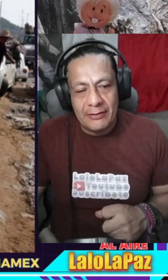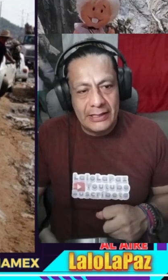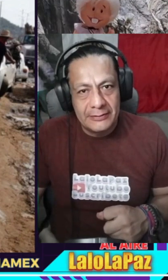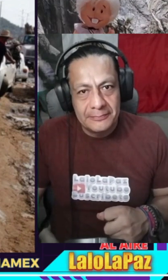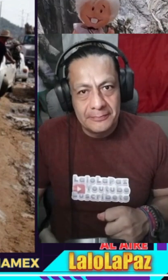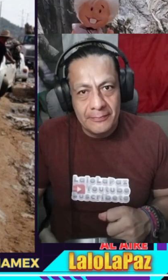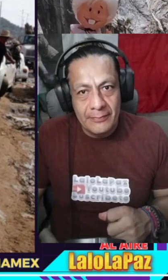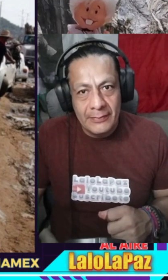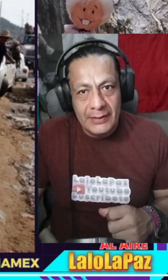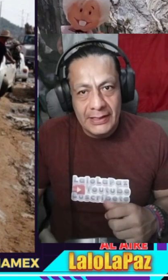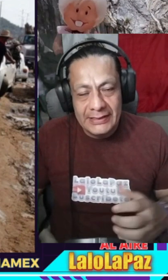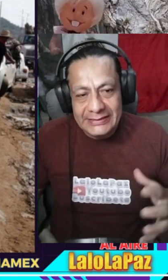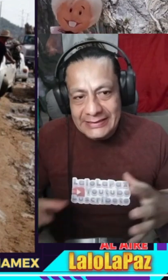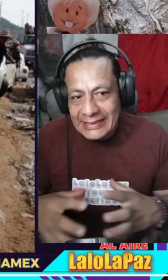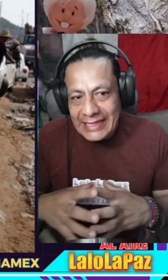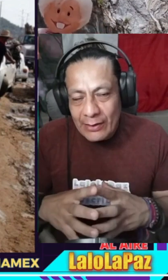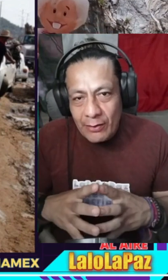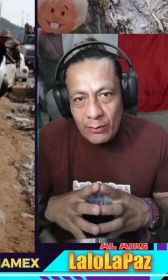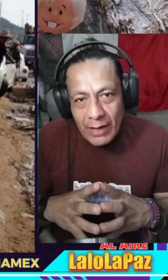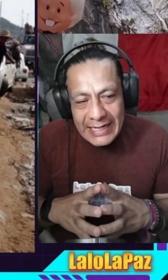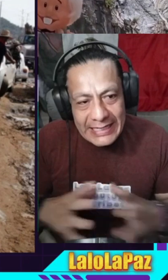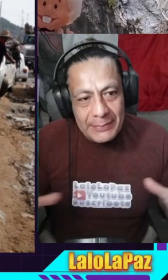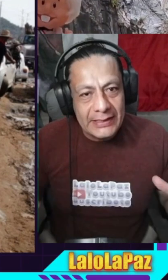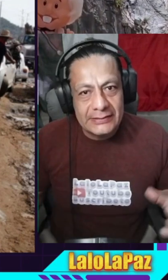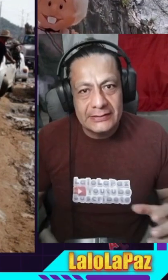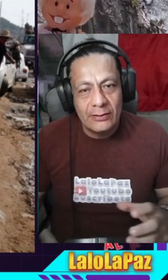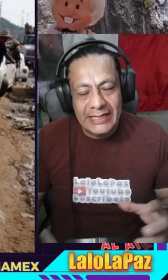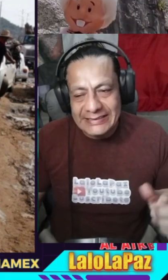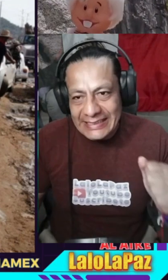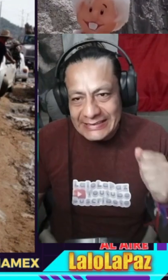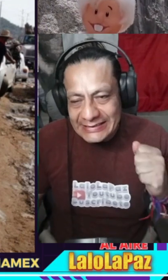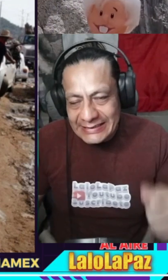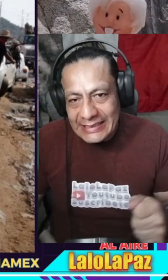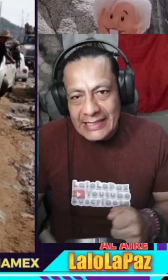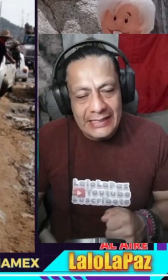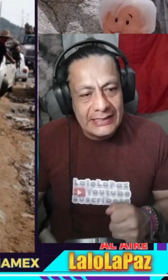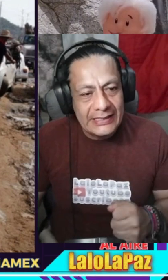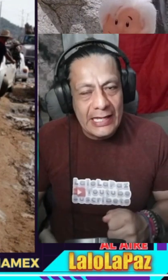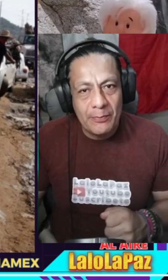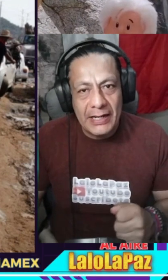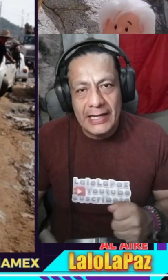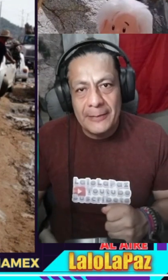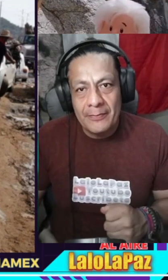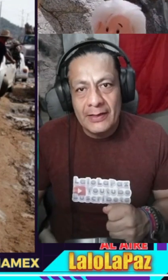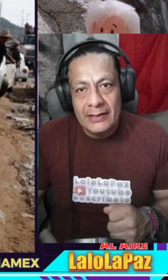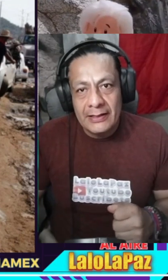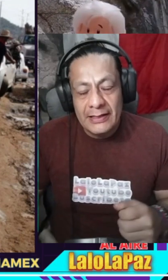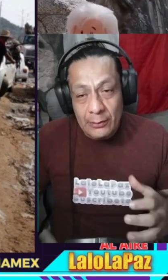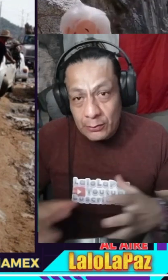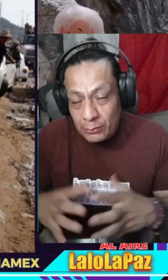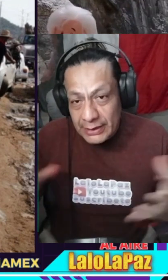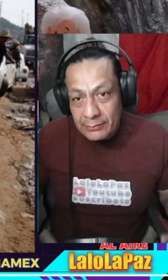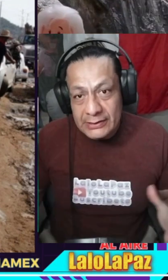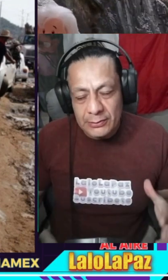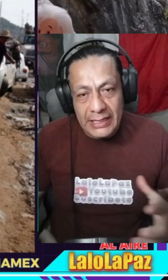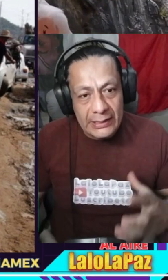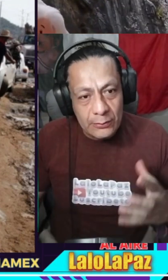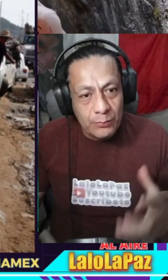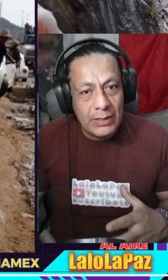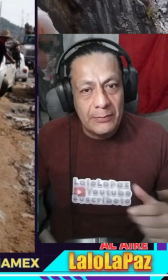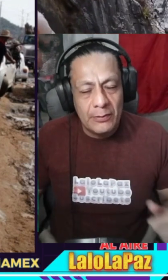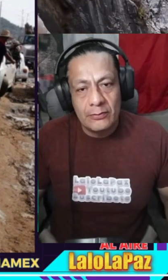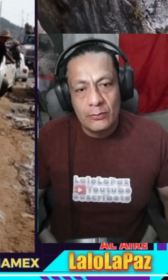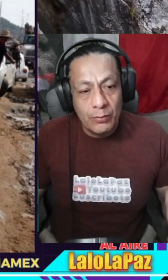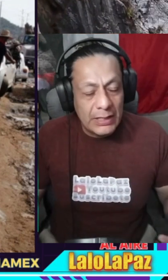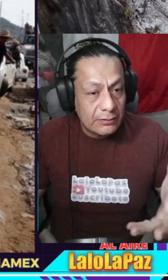de ahora. Es que no hay límites. Lo que se necesite de dinero para reconstruir una ciudad,